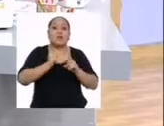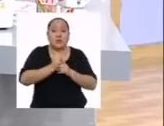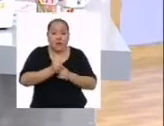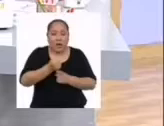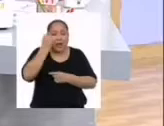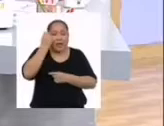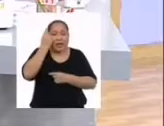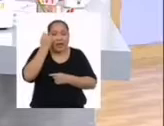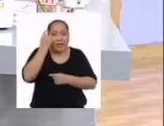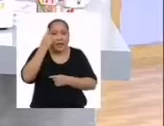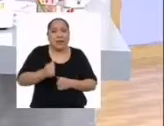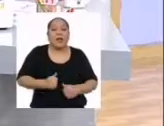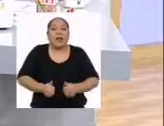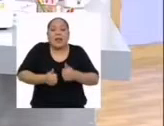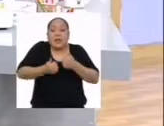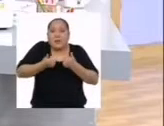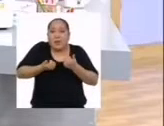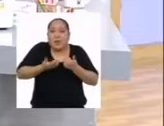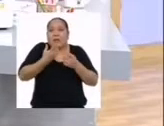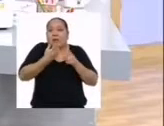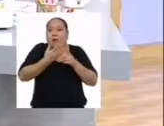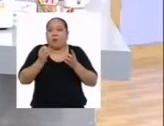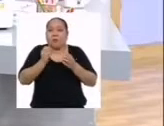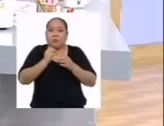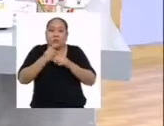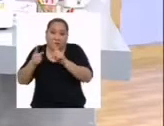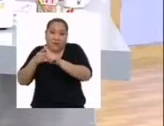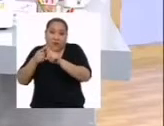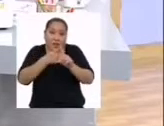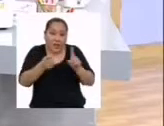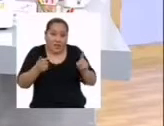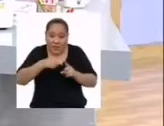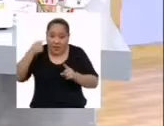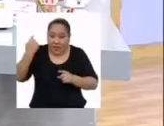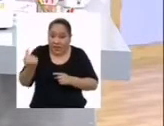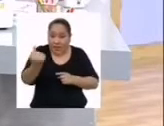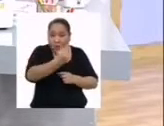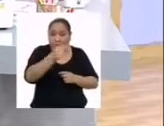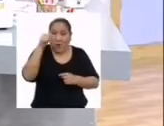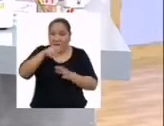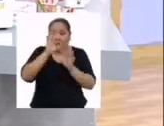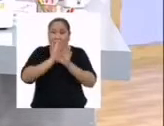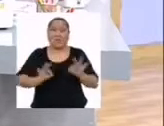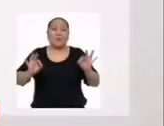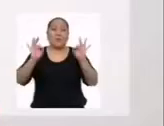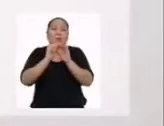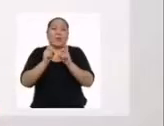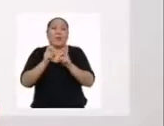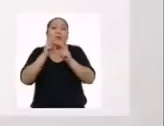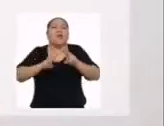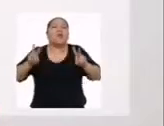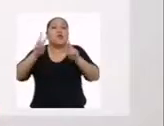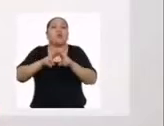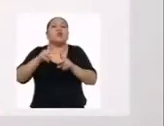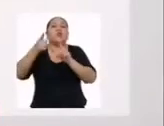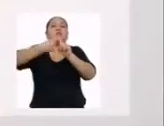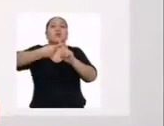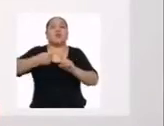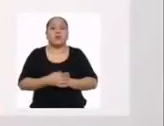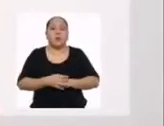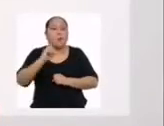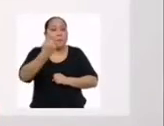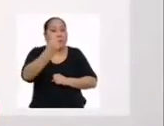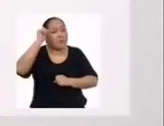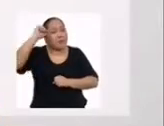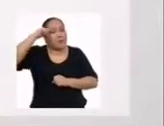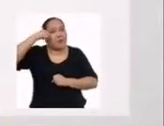de que la diversidad, o sea, ser diferentes entre nosotros, es algo valioso y muy positivo. Lo primero es recordar